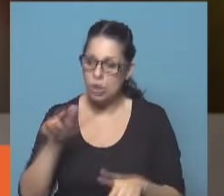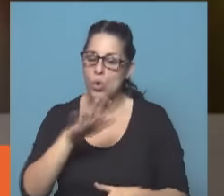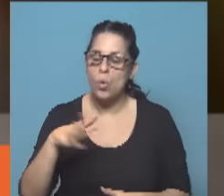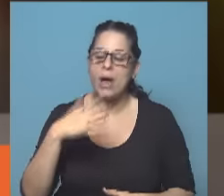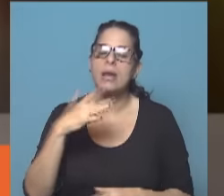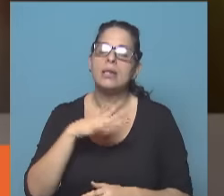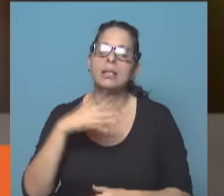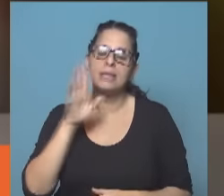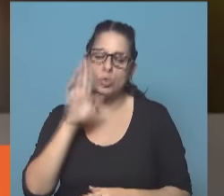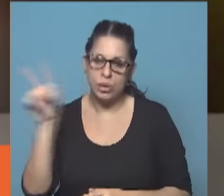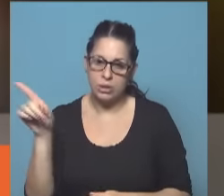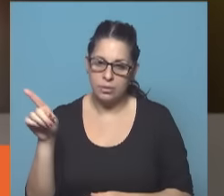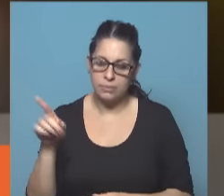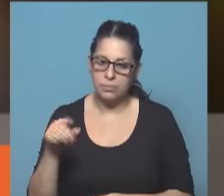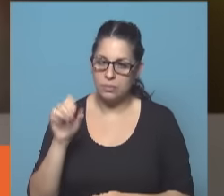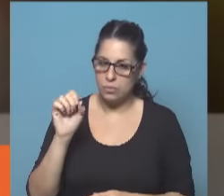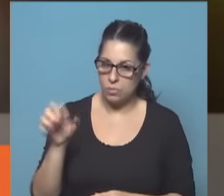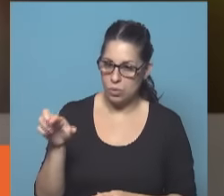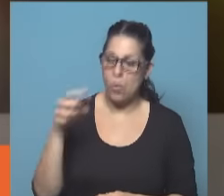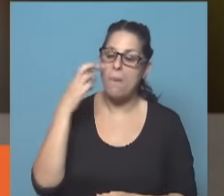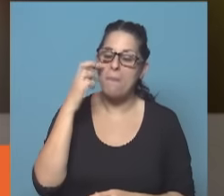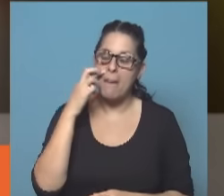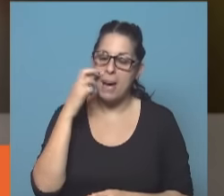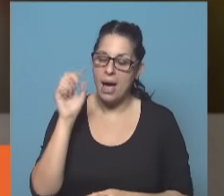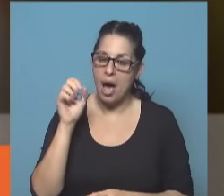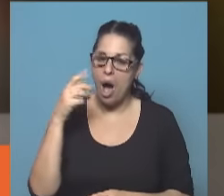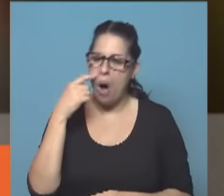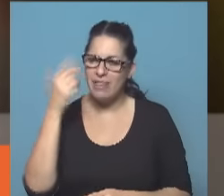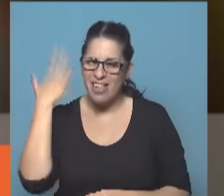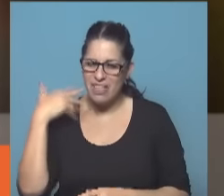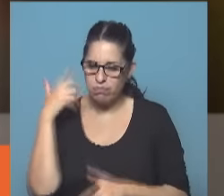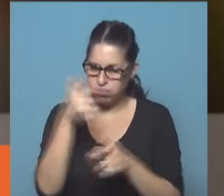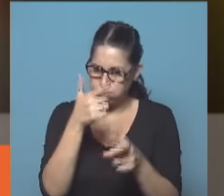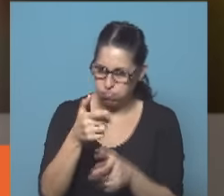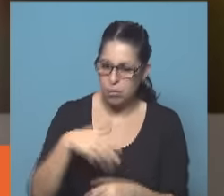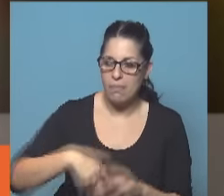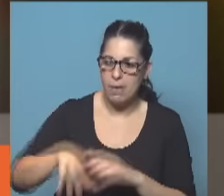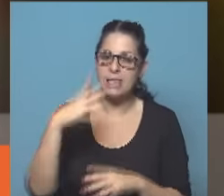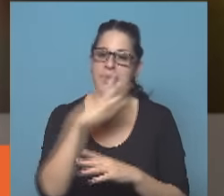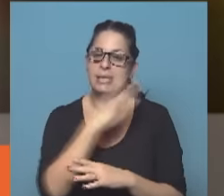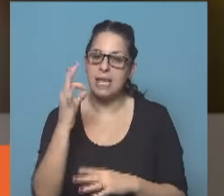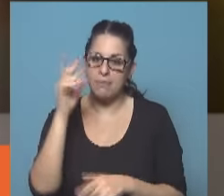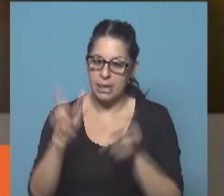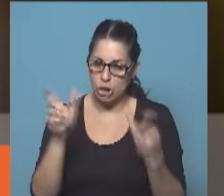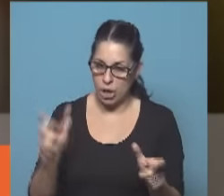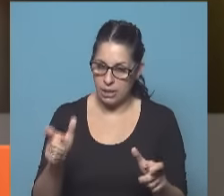Washington. Es el padre del terrorista que mató e hirió a más de 100 personas.